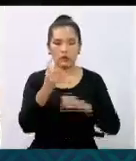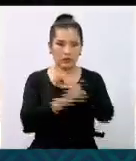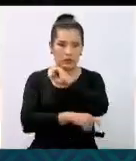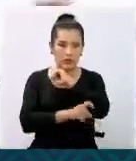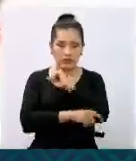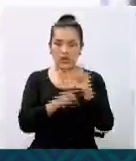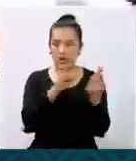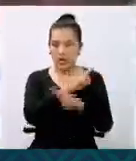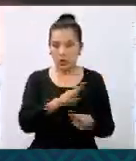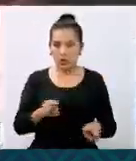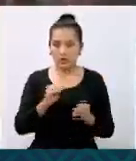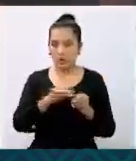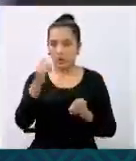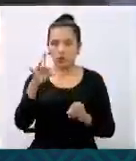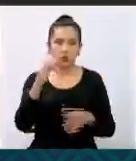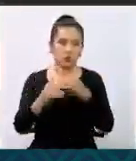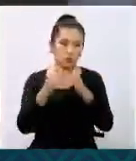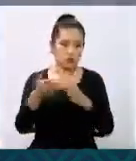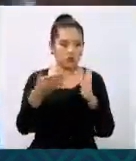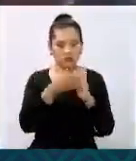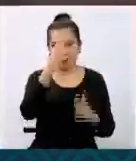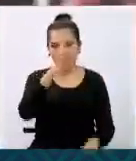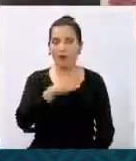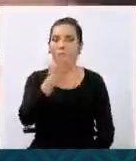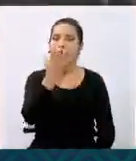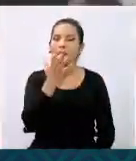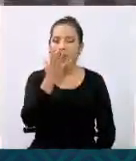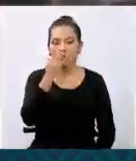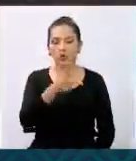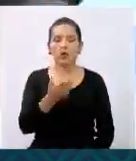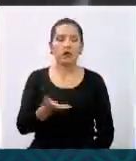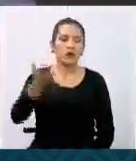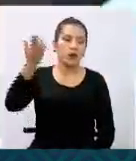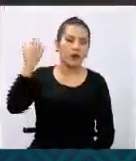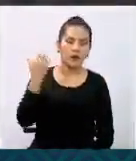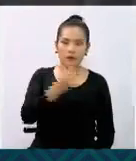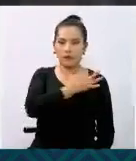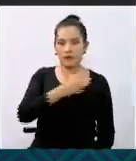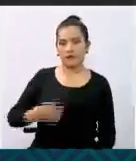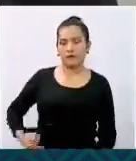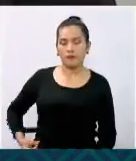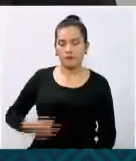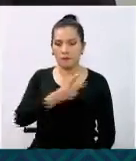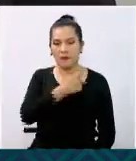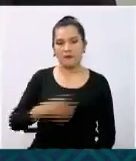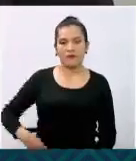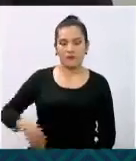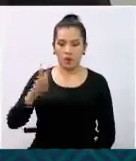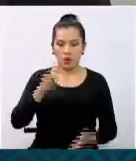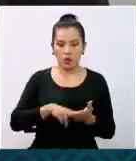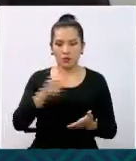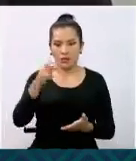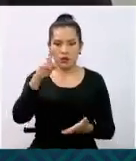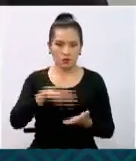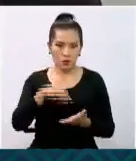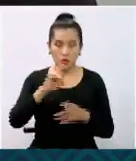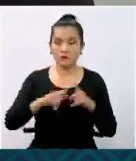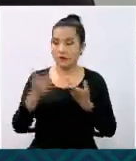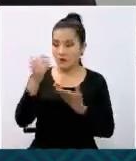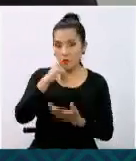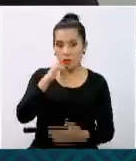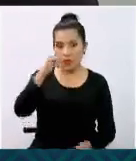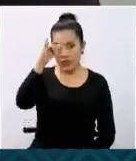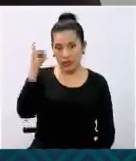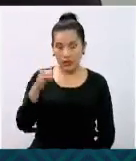El alcalde de Cochabamba, Manfred Reyes Villa, por denuncias de cuando era prefecto en 2006 y 2008, Yanine Áñez pretendió aprovechar este hecho